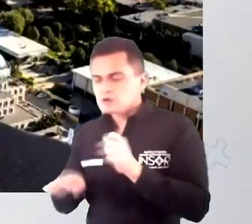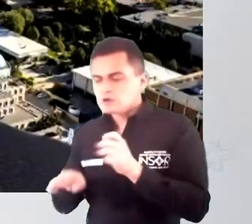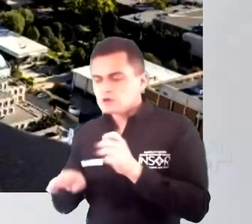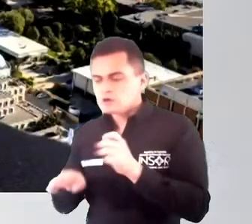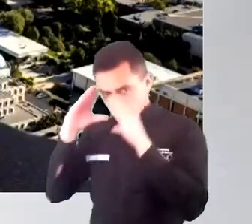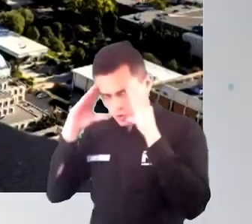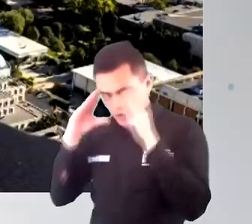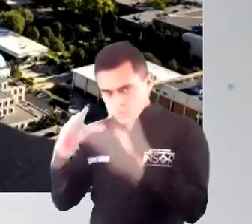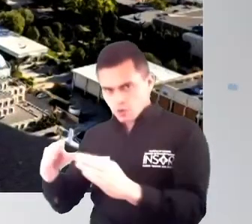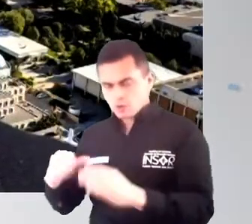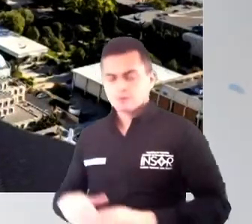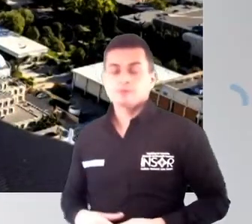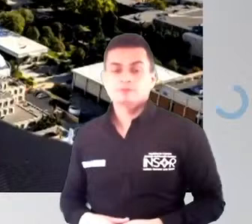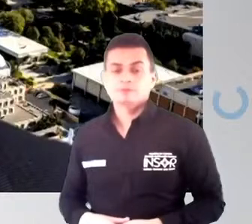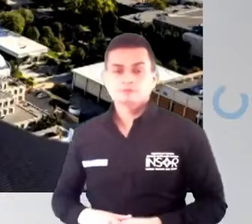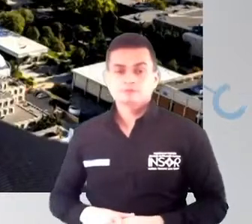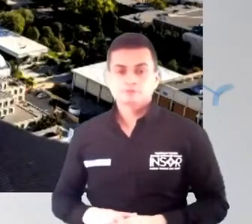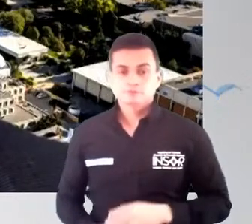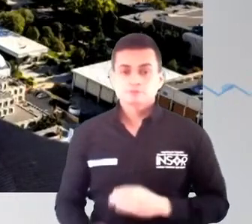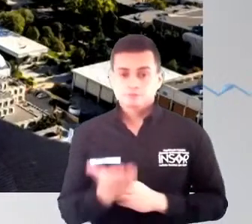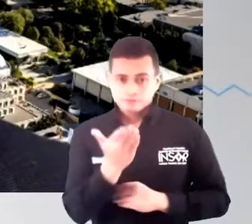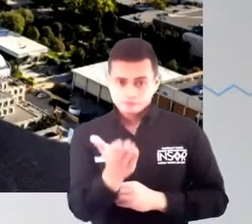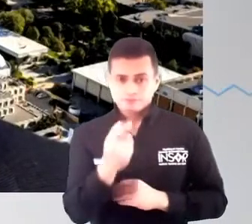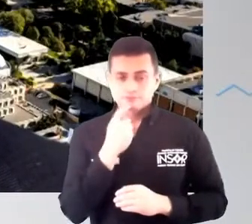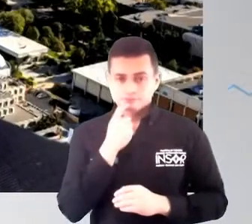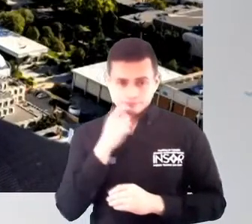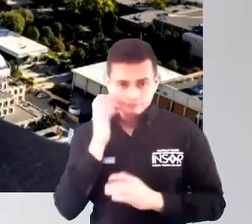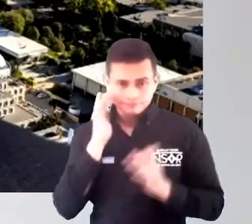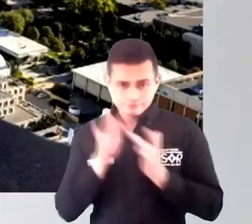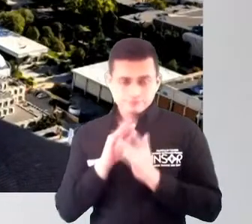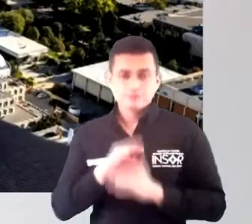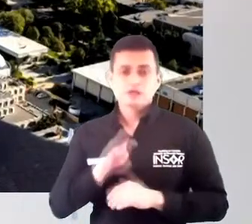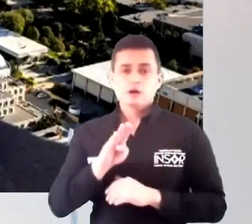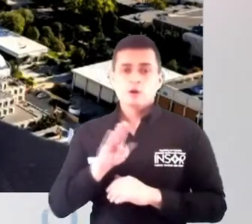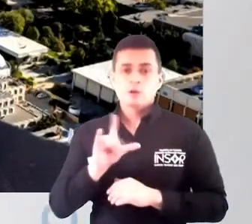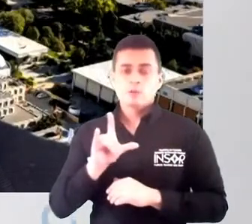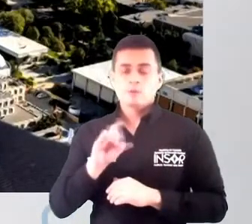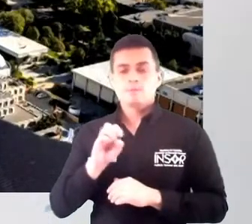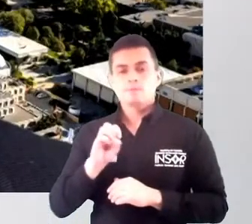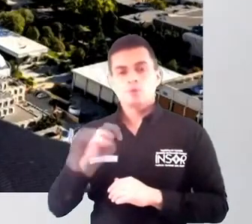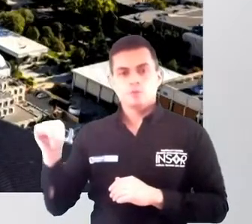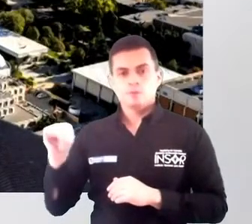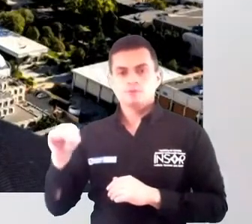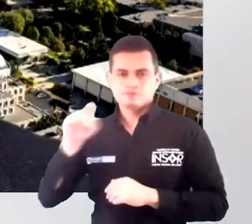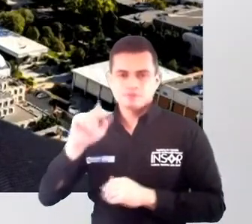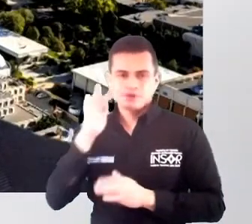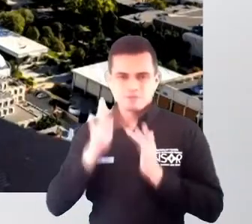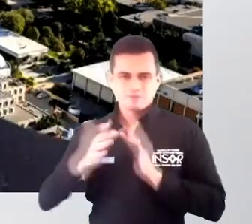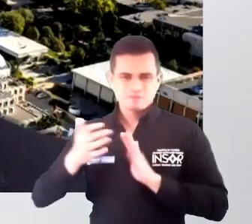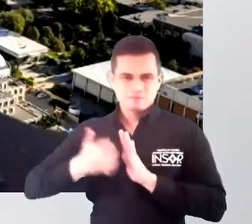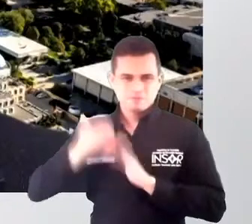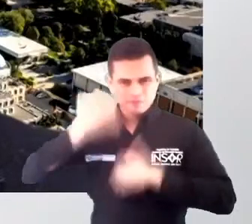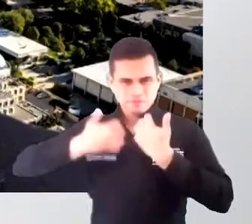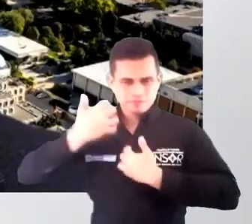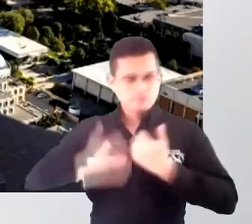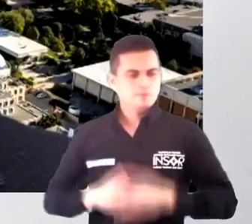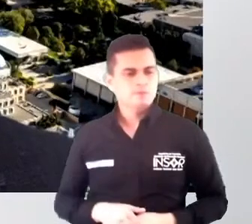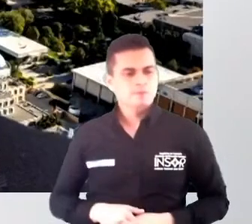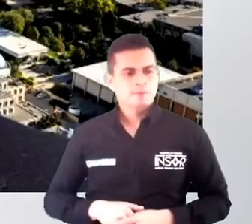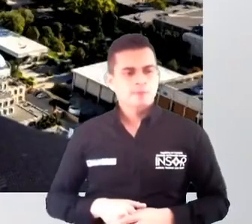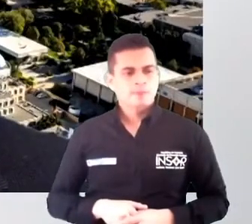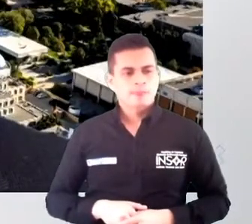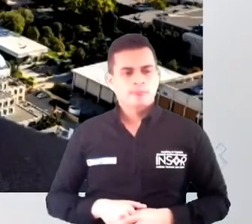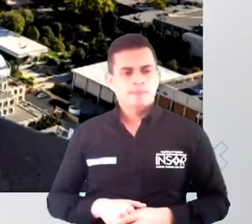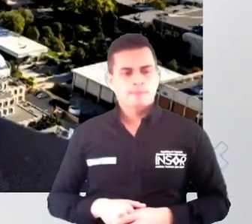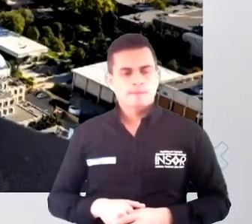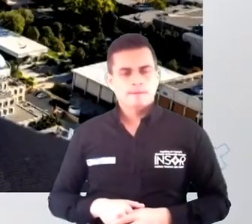está familiarizado con la taxonomía de Bloom, que la parte